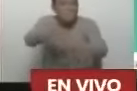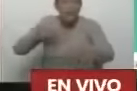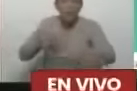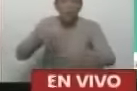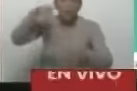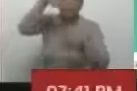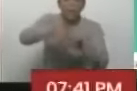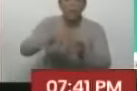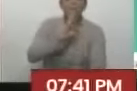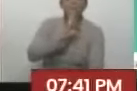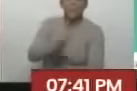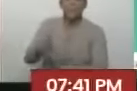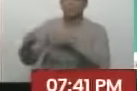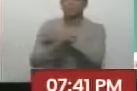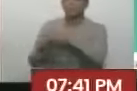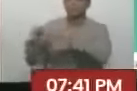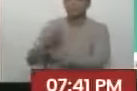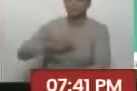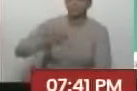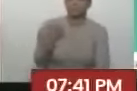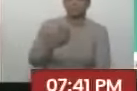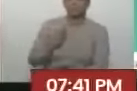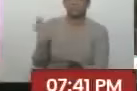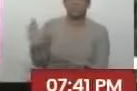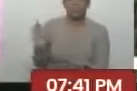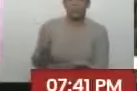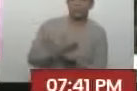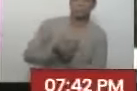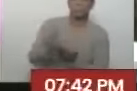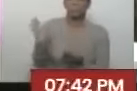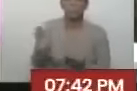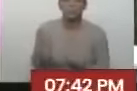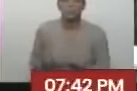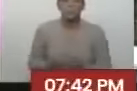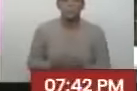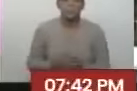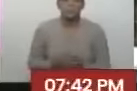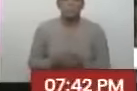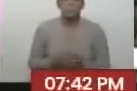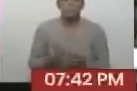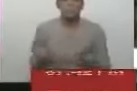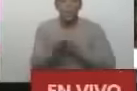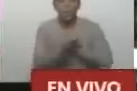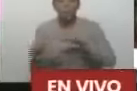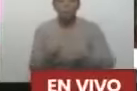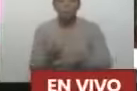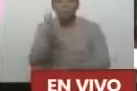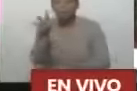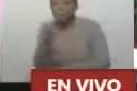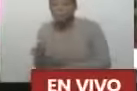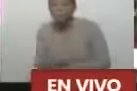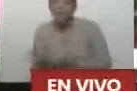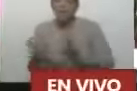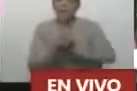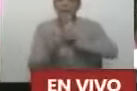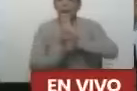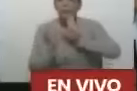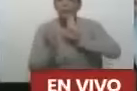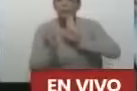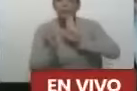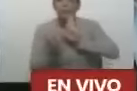votar para responderle las pretensiones de exon móvil Comando Sur y de Guyana la Constitución de